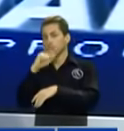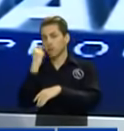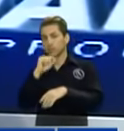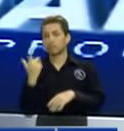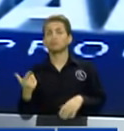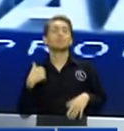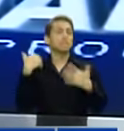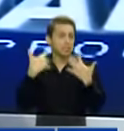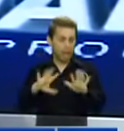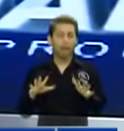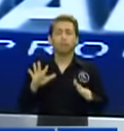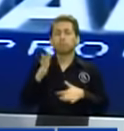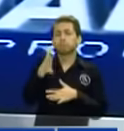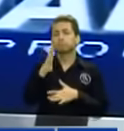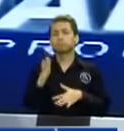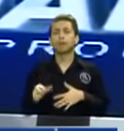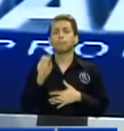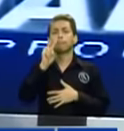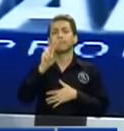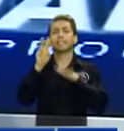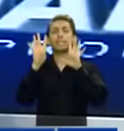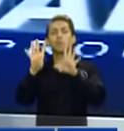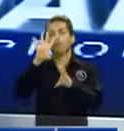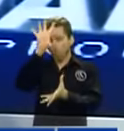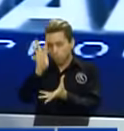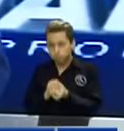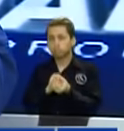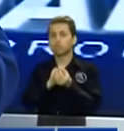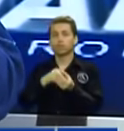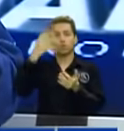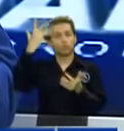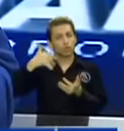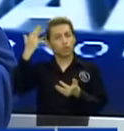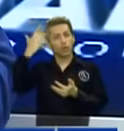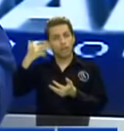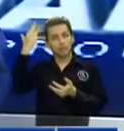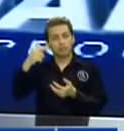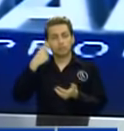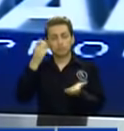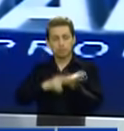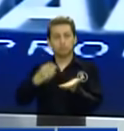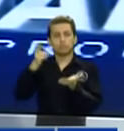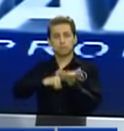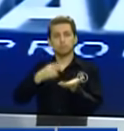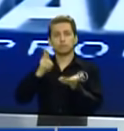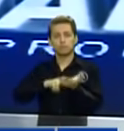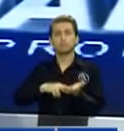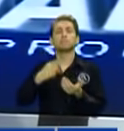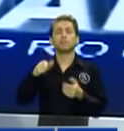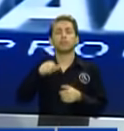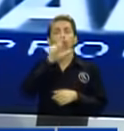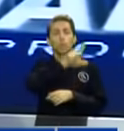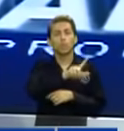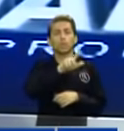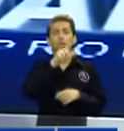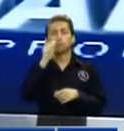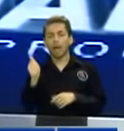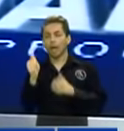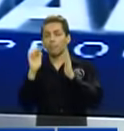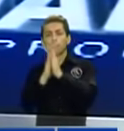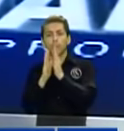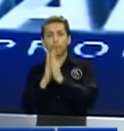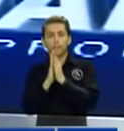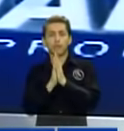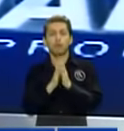un promedio de 29 casos diarios en toda la semana de lunes a domingo, lo